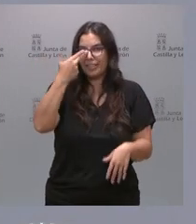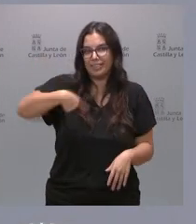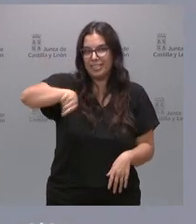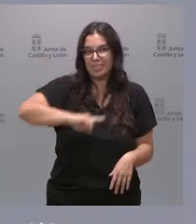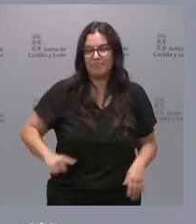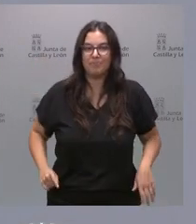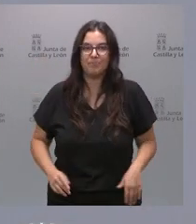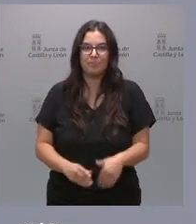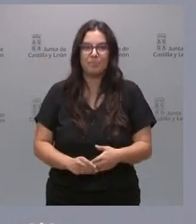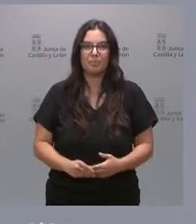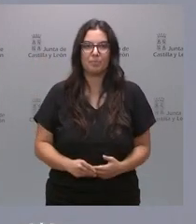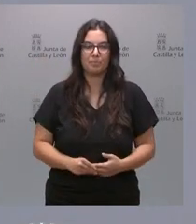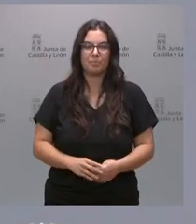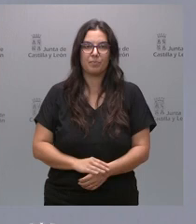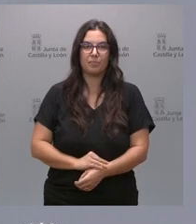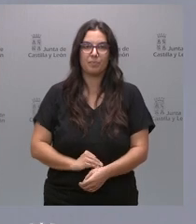interés